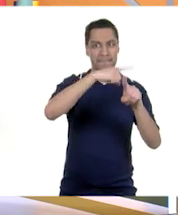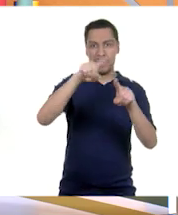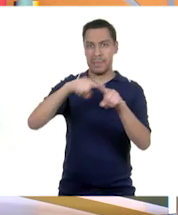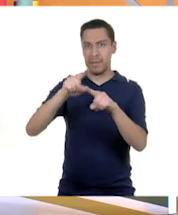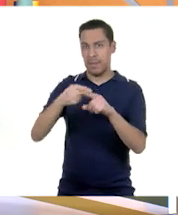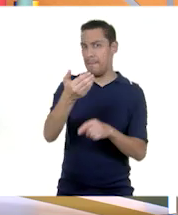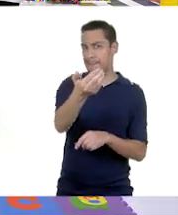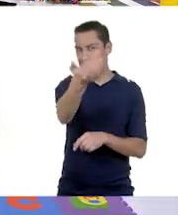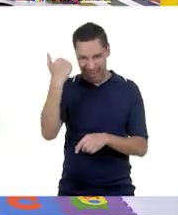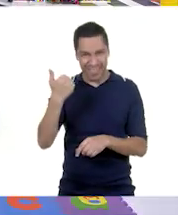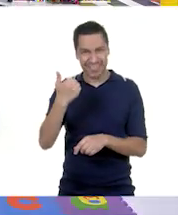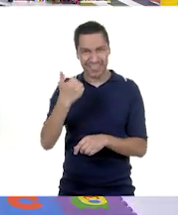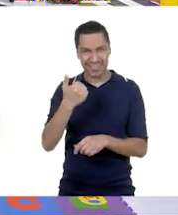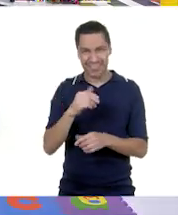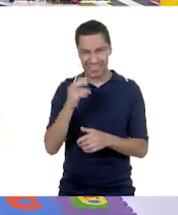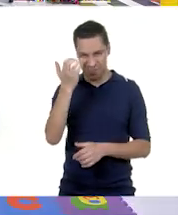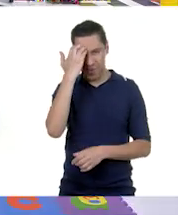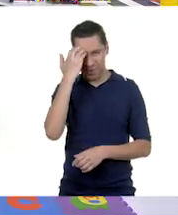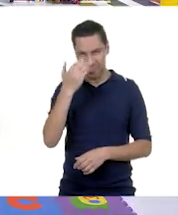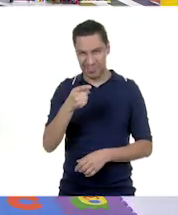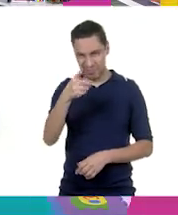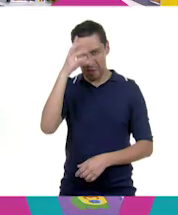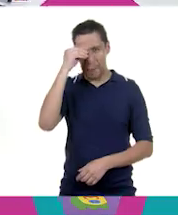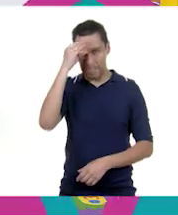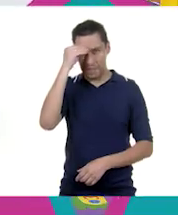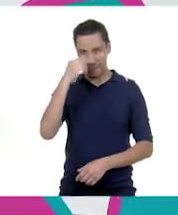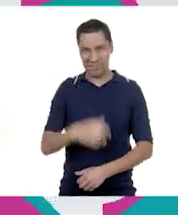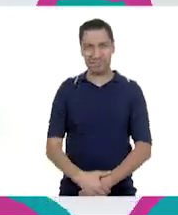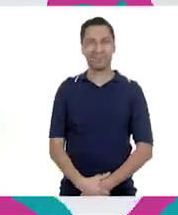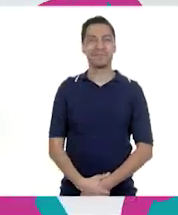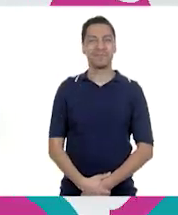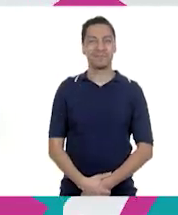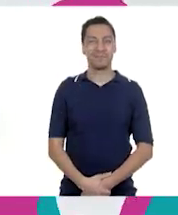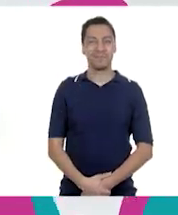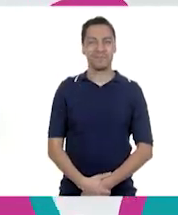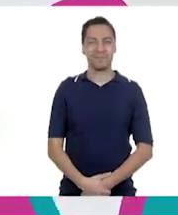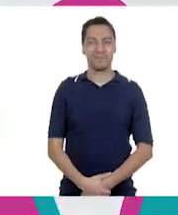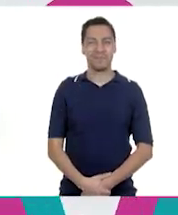listos? ¿Te gustaría? Me parece maravilloso, claro que sí. Vamos a verlo.